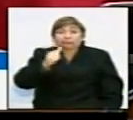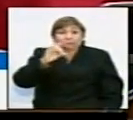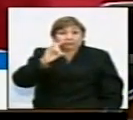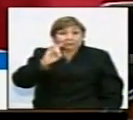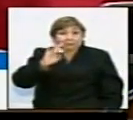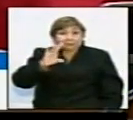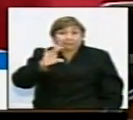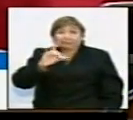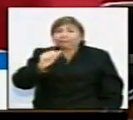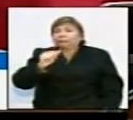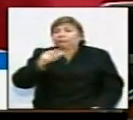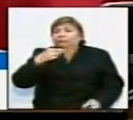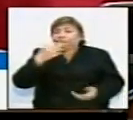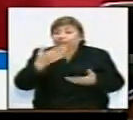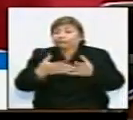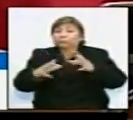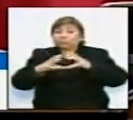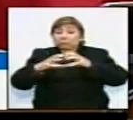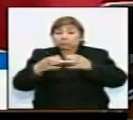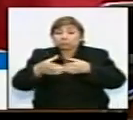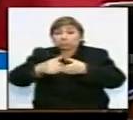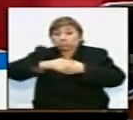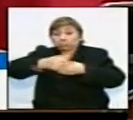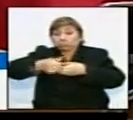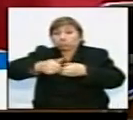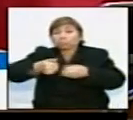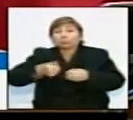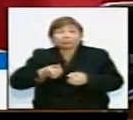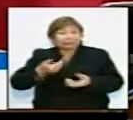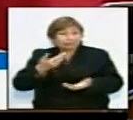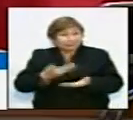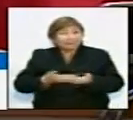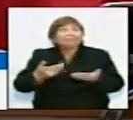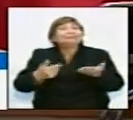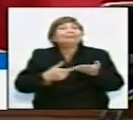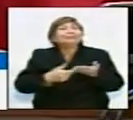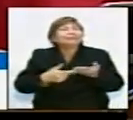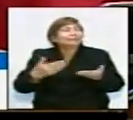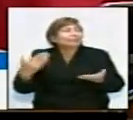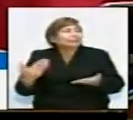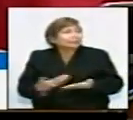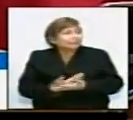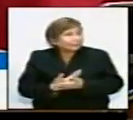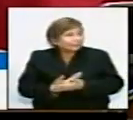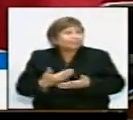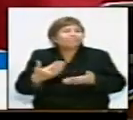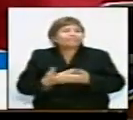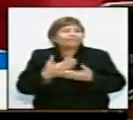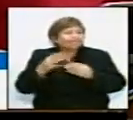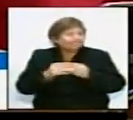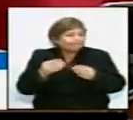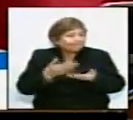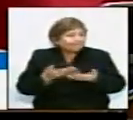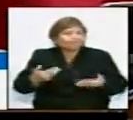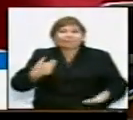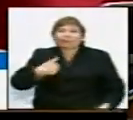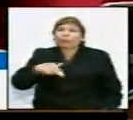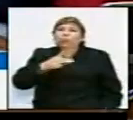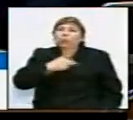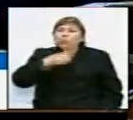posibilidad de tenerla en conserva. Y esto implica innovación, implica promover lo nuestro, implica